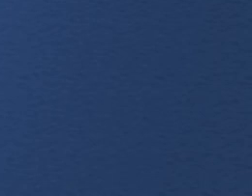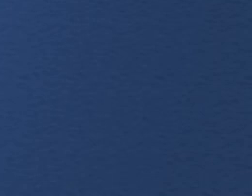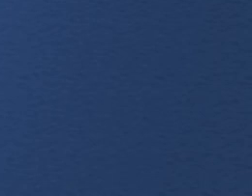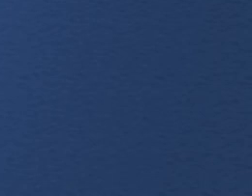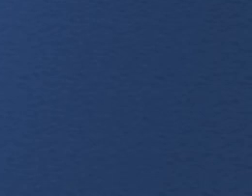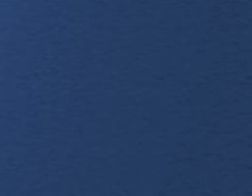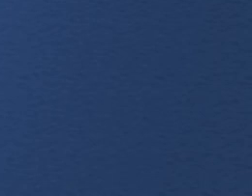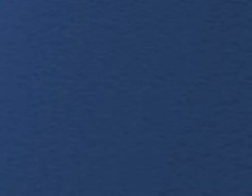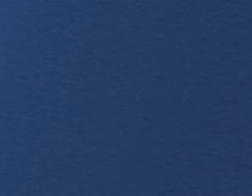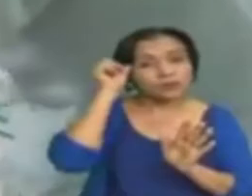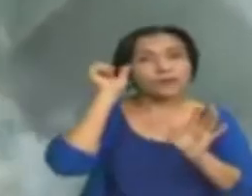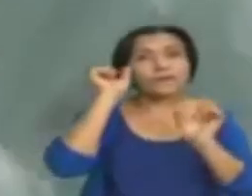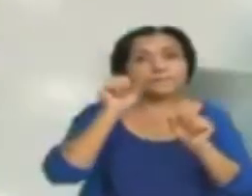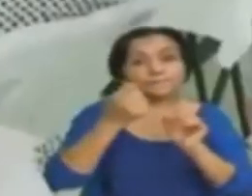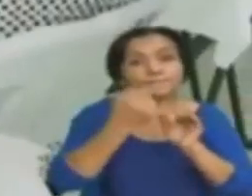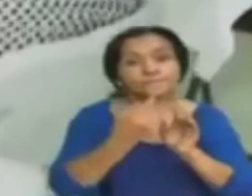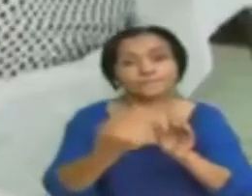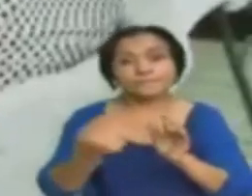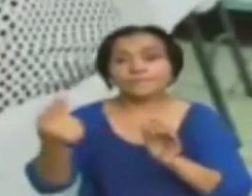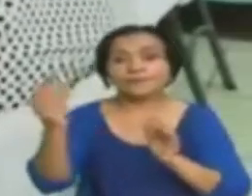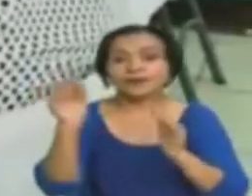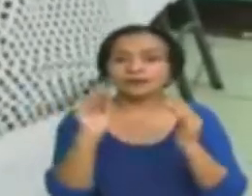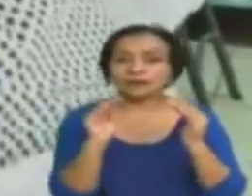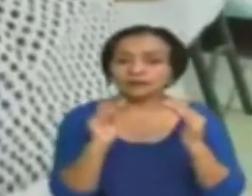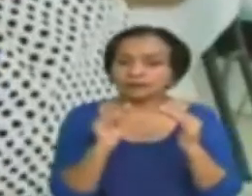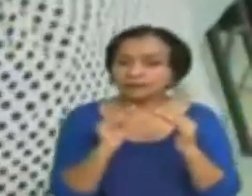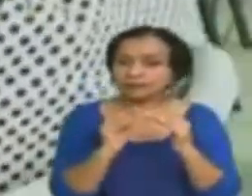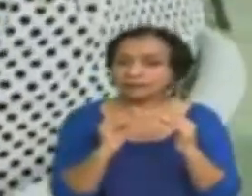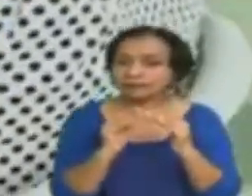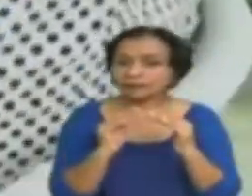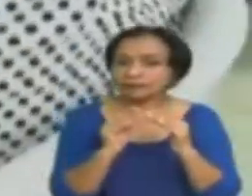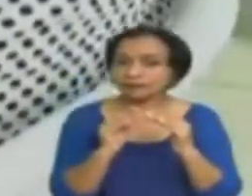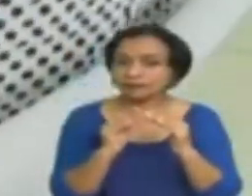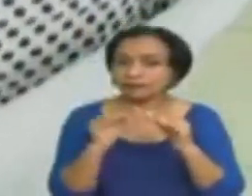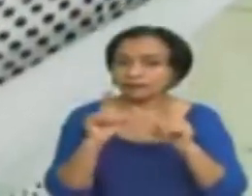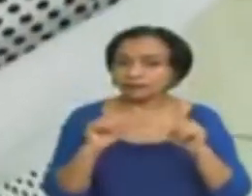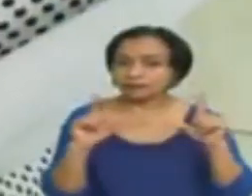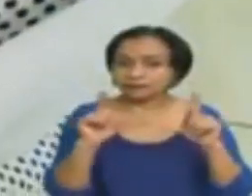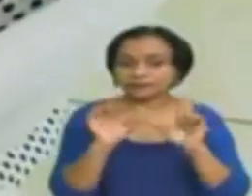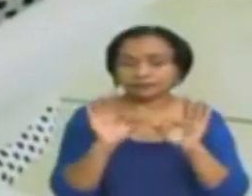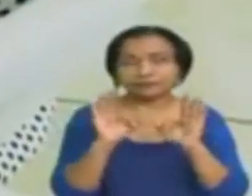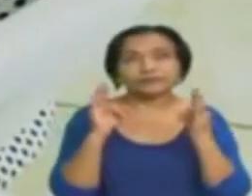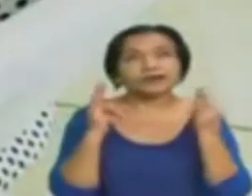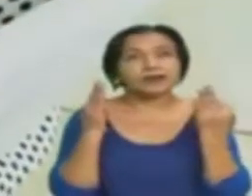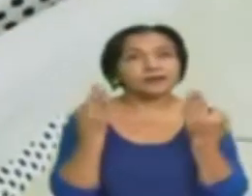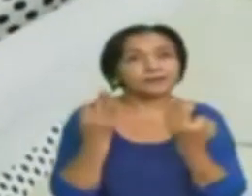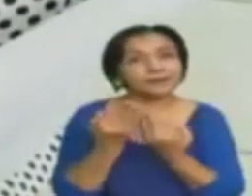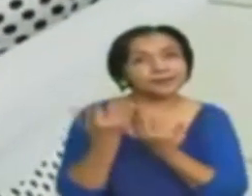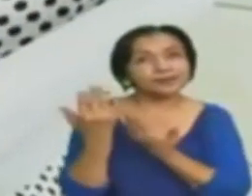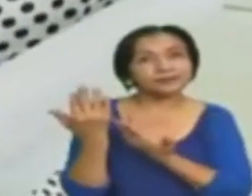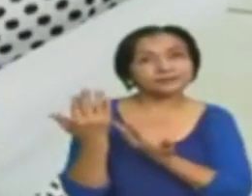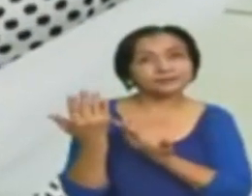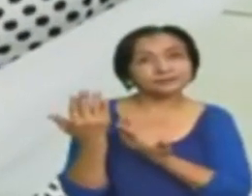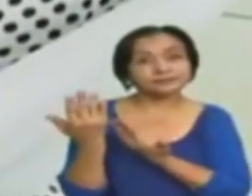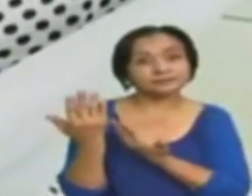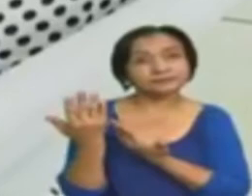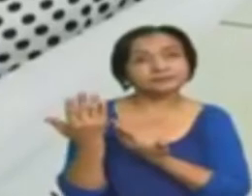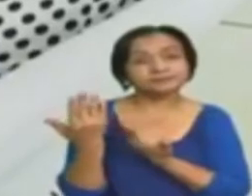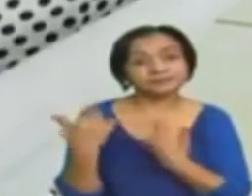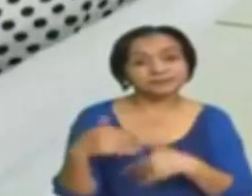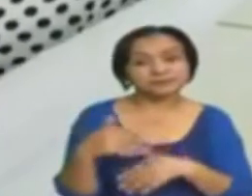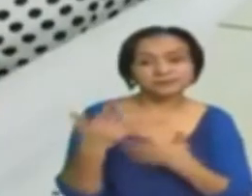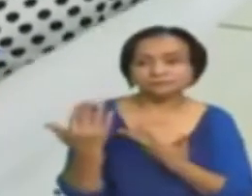material recibido es relativamente fácil de implementar porque está basado en la misma herramienta de PCR que usamos para